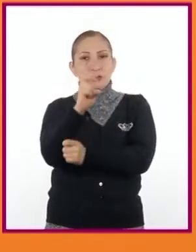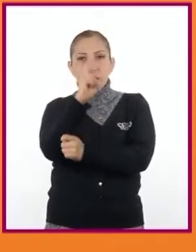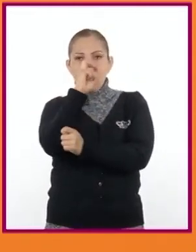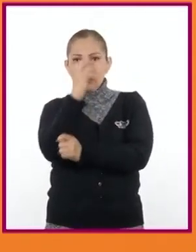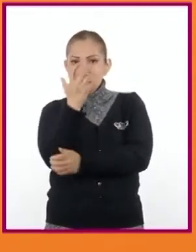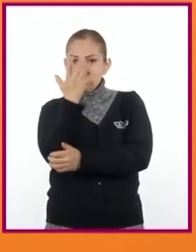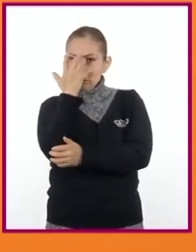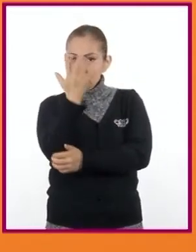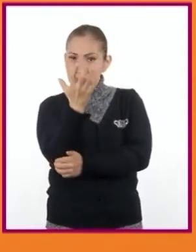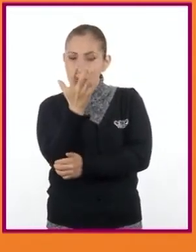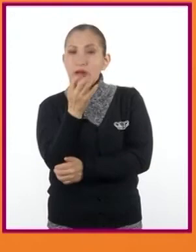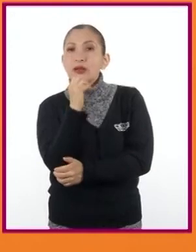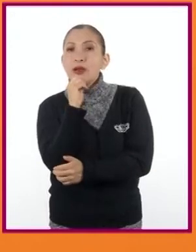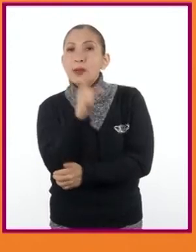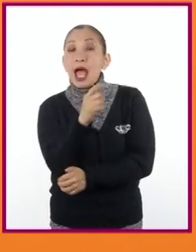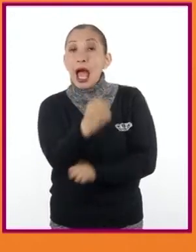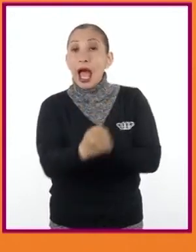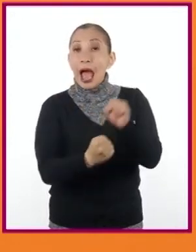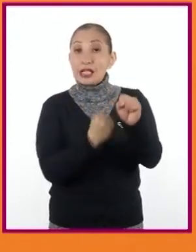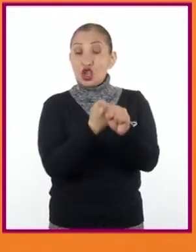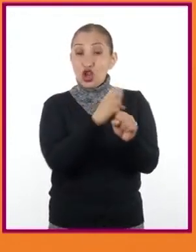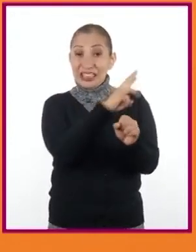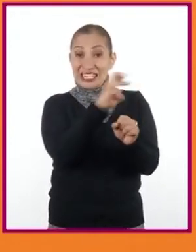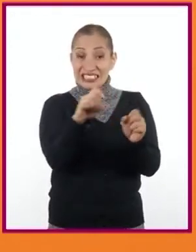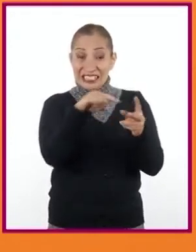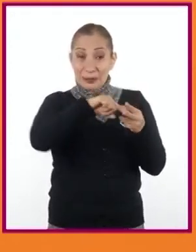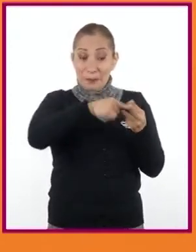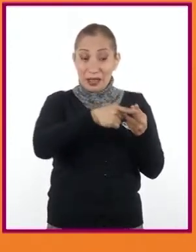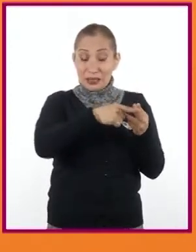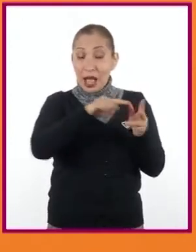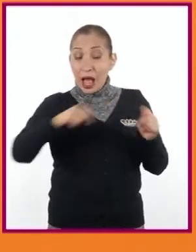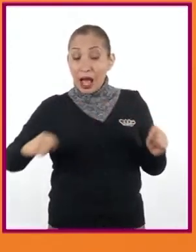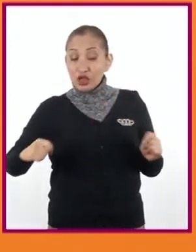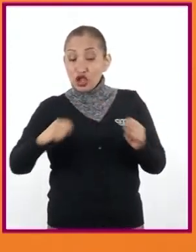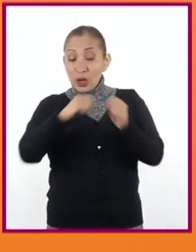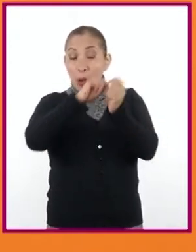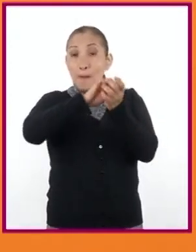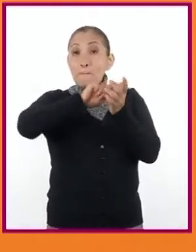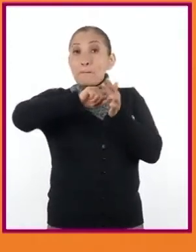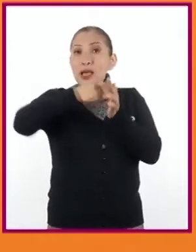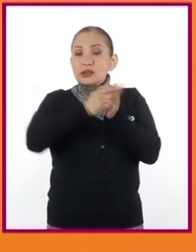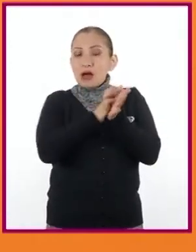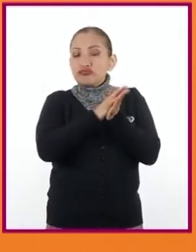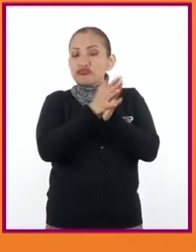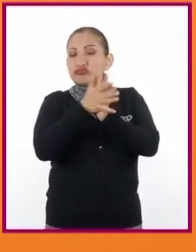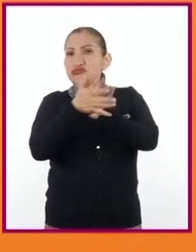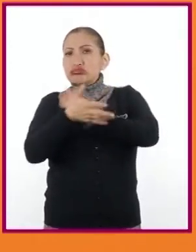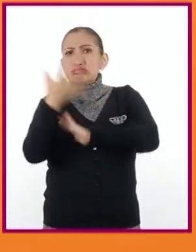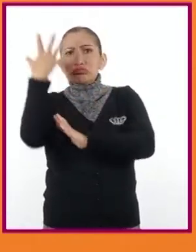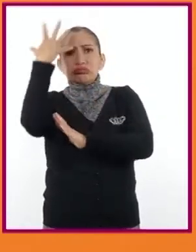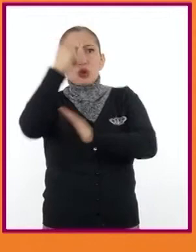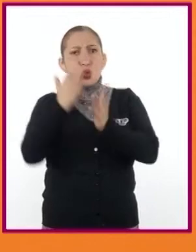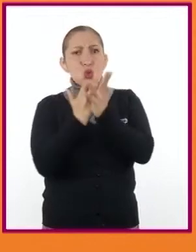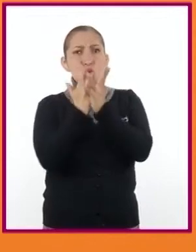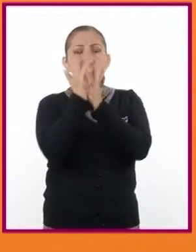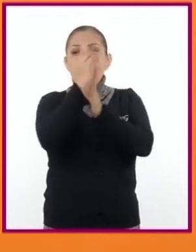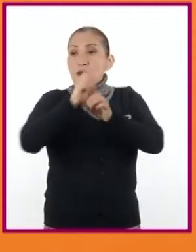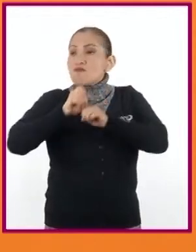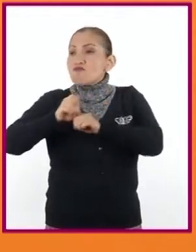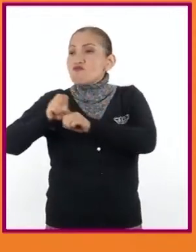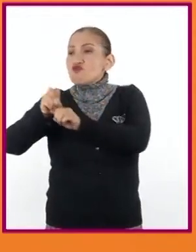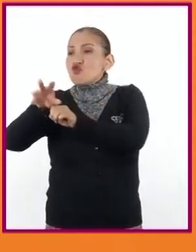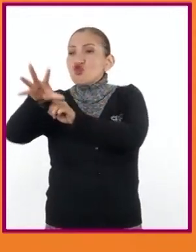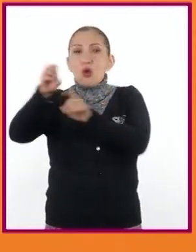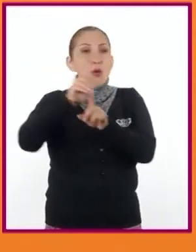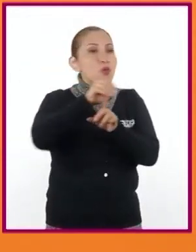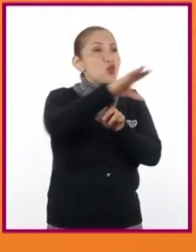formal. A partir del año 300, Teotihuacán vive su época de mayor esplendor e influencia